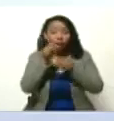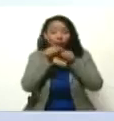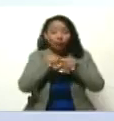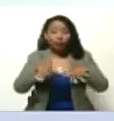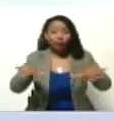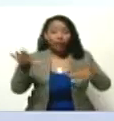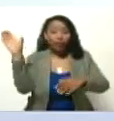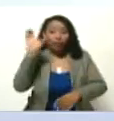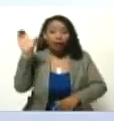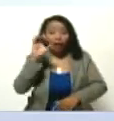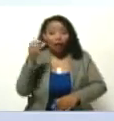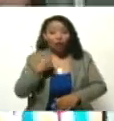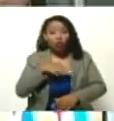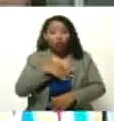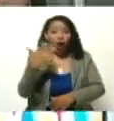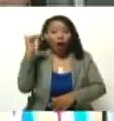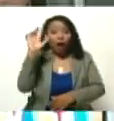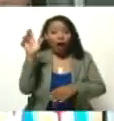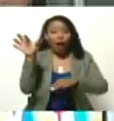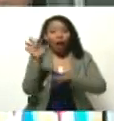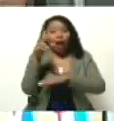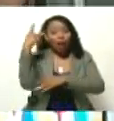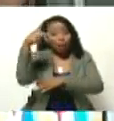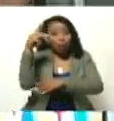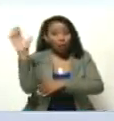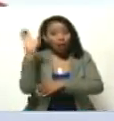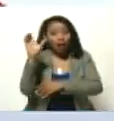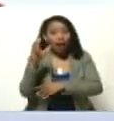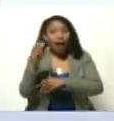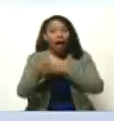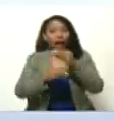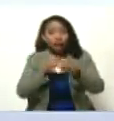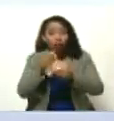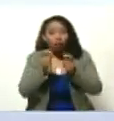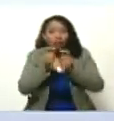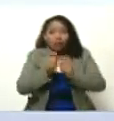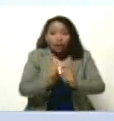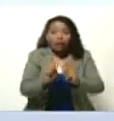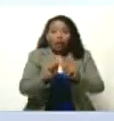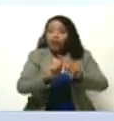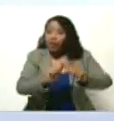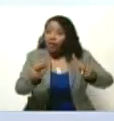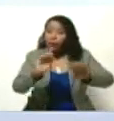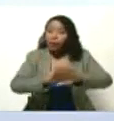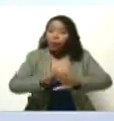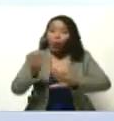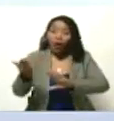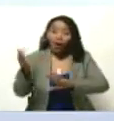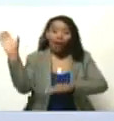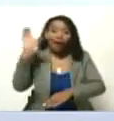de Caracas, nosotros a las parroquias de Caracas siempre le hemos dado un tratamiento distinto, ¿ve?